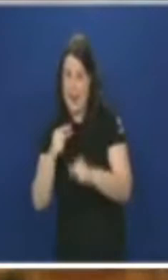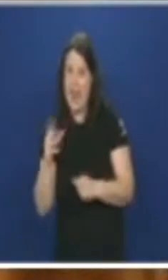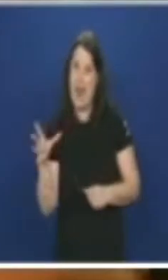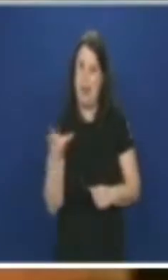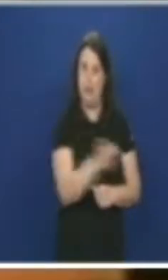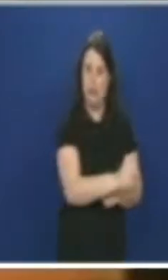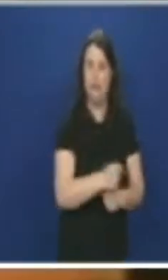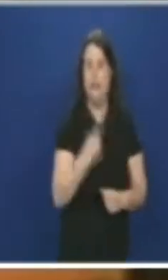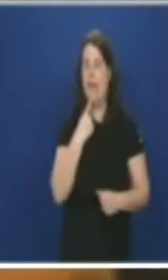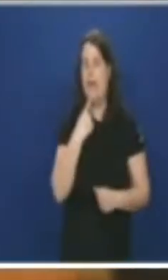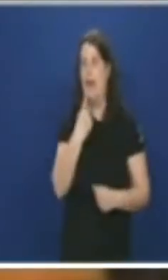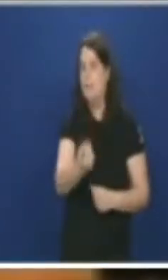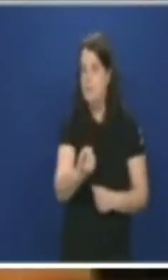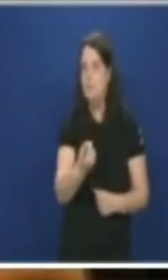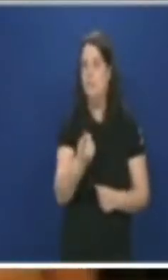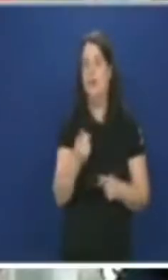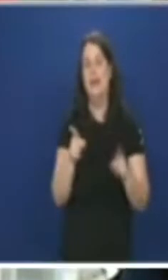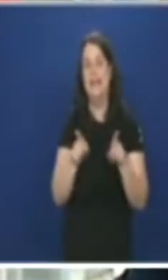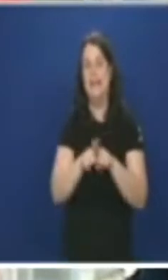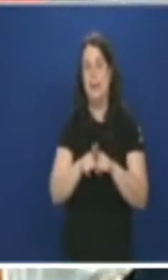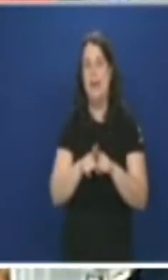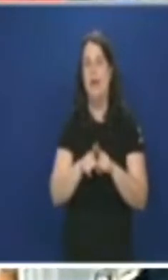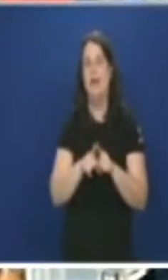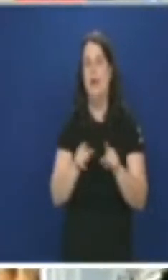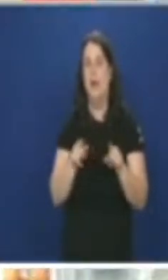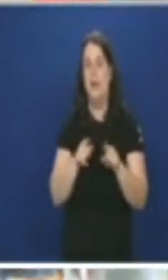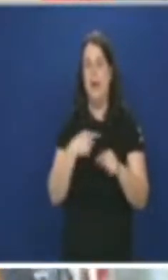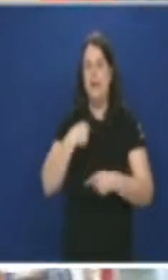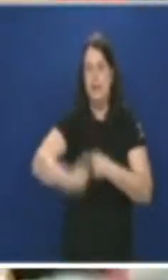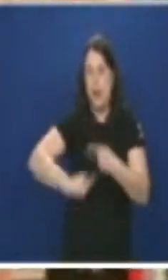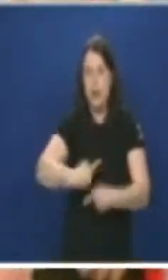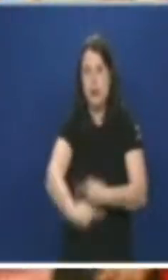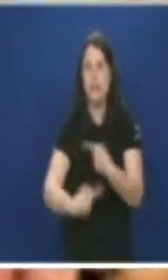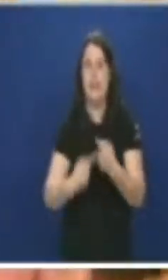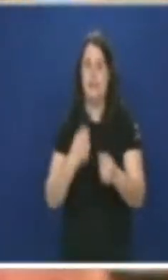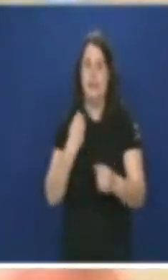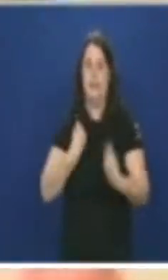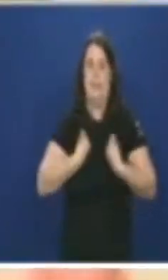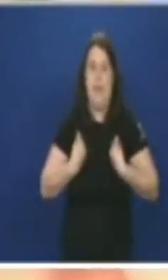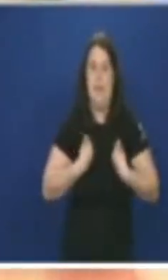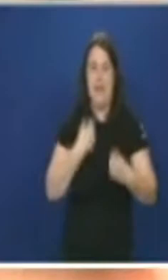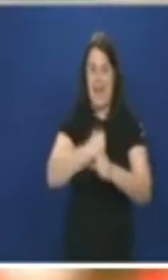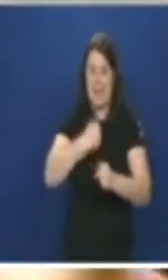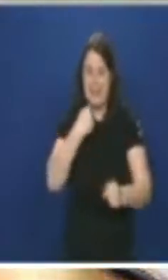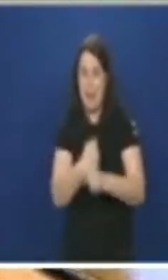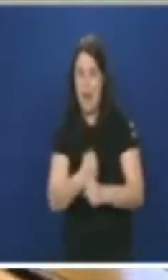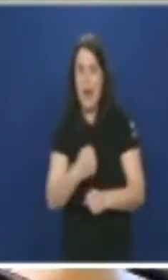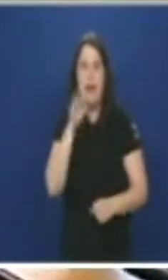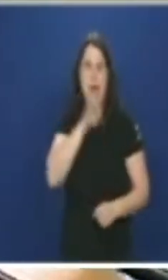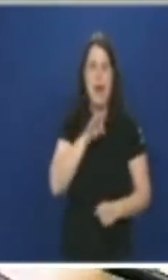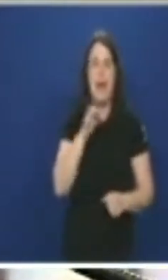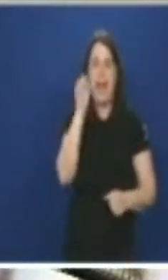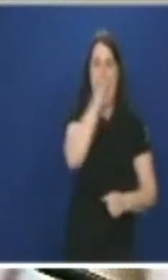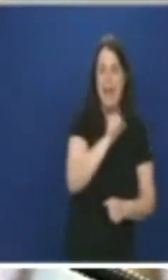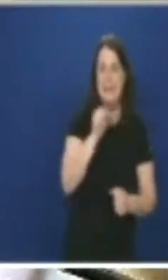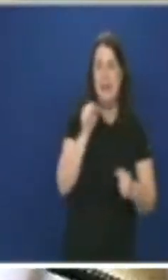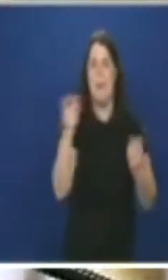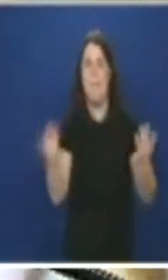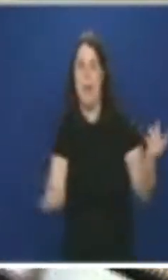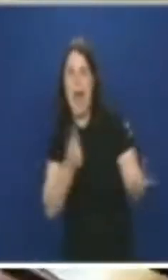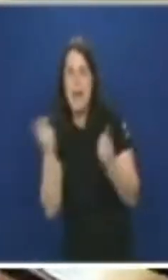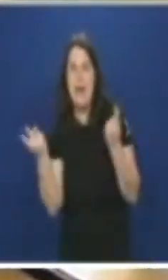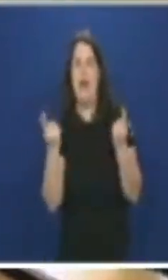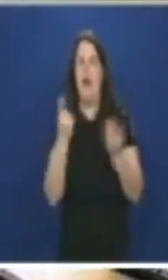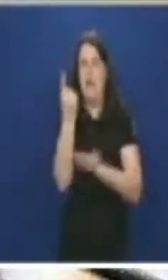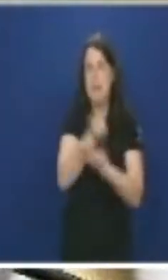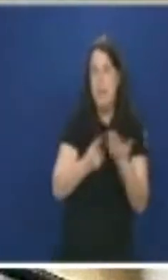desexamos dedicar a todas as persoas que cada día viven e traballan en galego, cantan, bailan e debuxan en